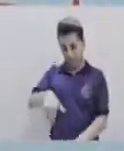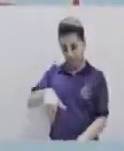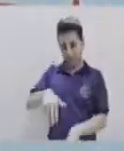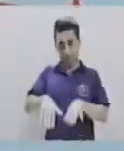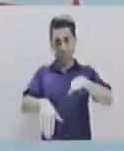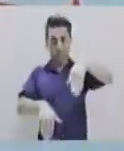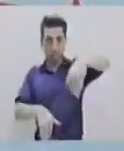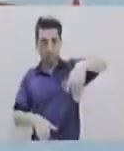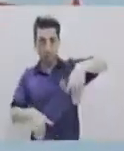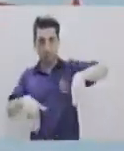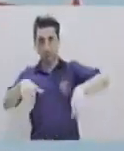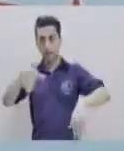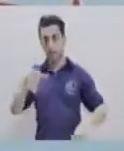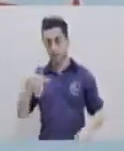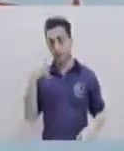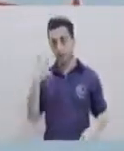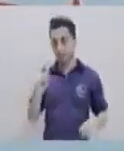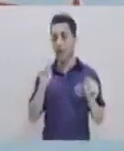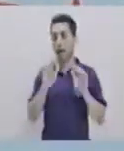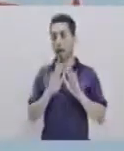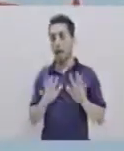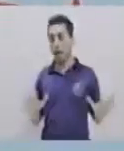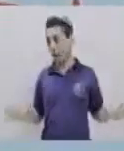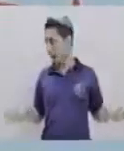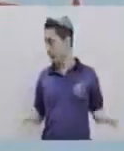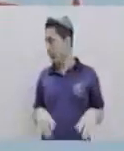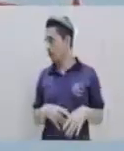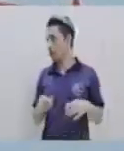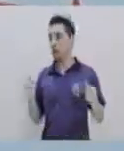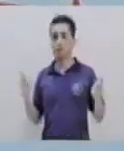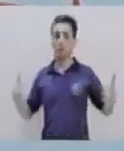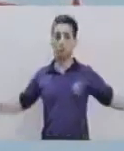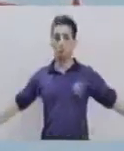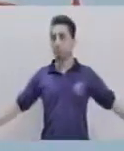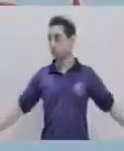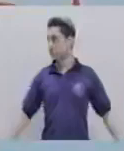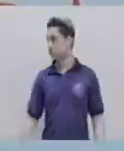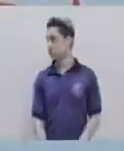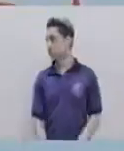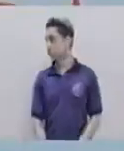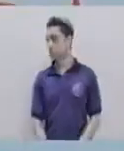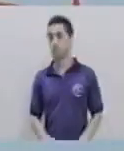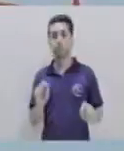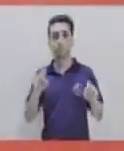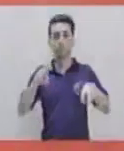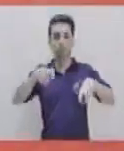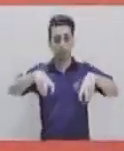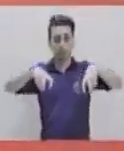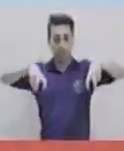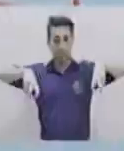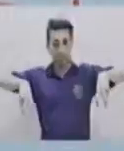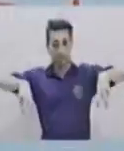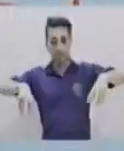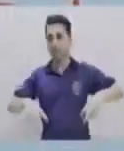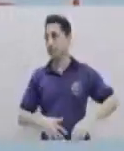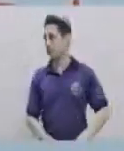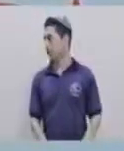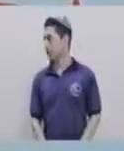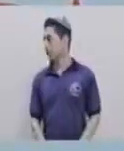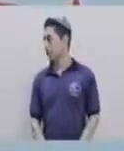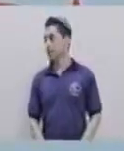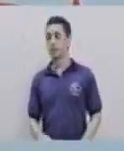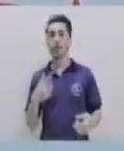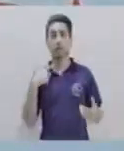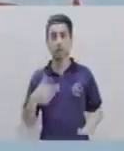Extendemos nuestros brazos, flexionamos un poco, extendemos nuestras piernas, nuestros